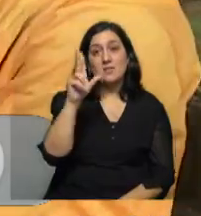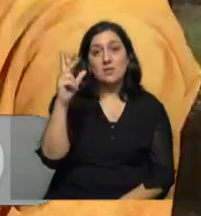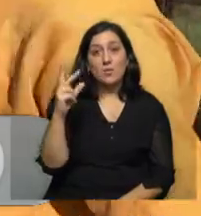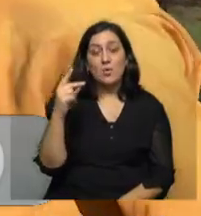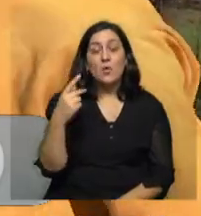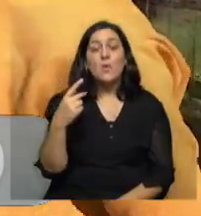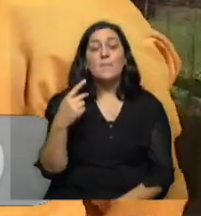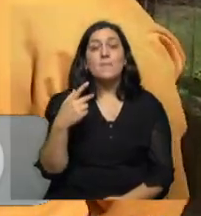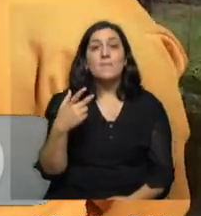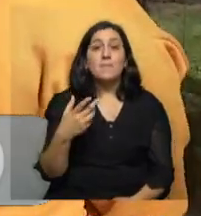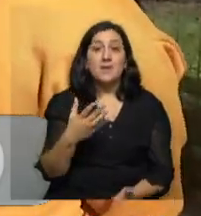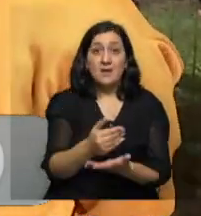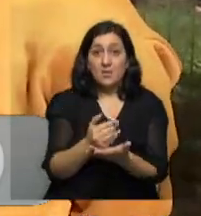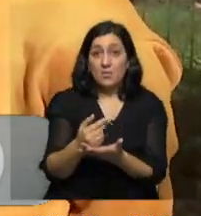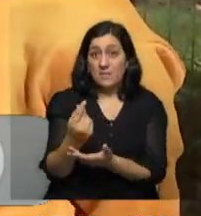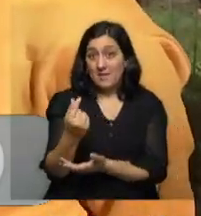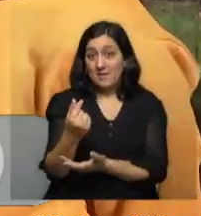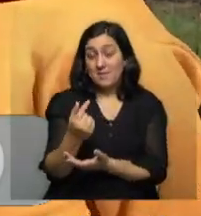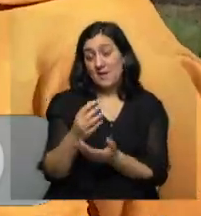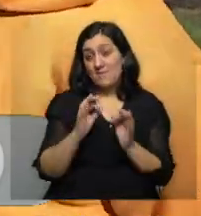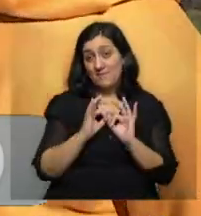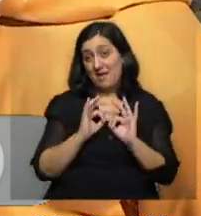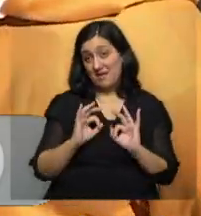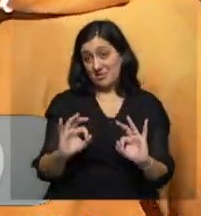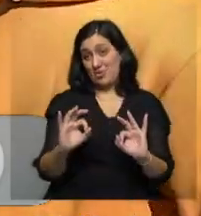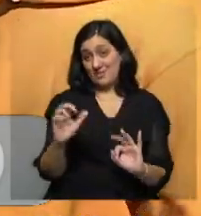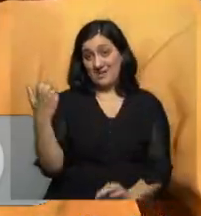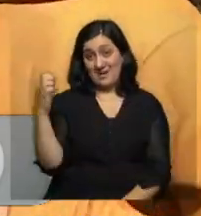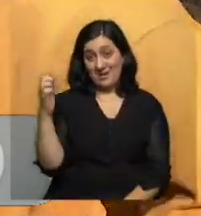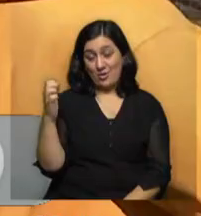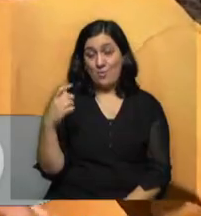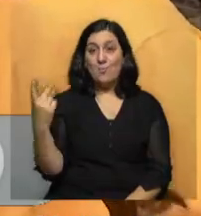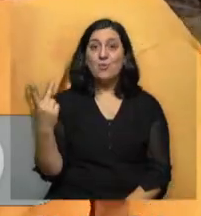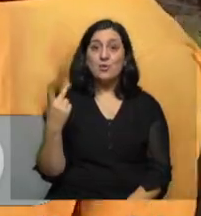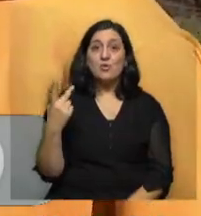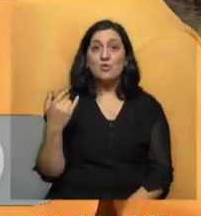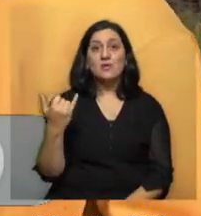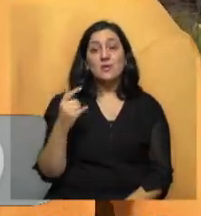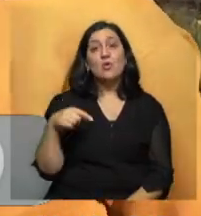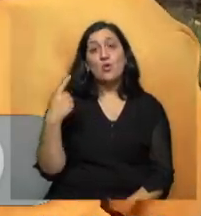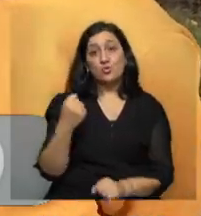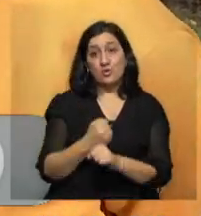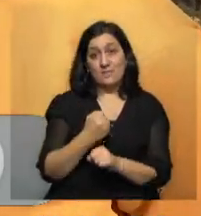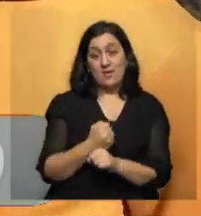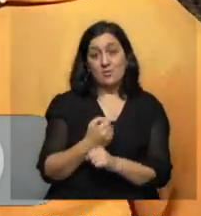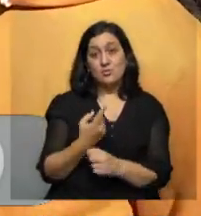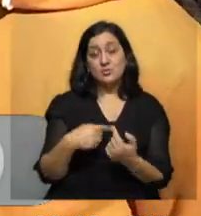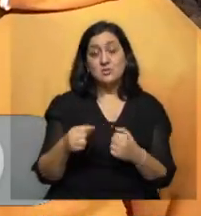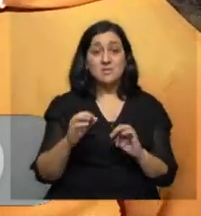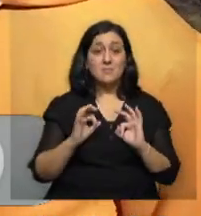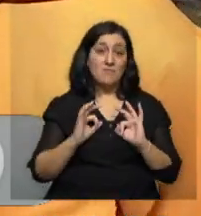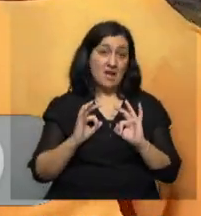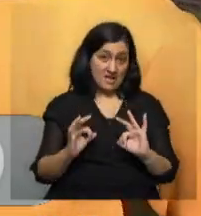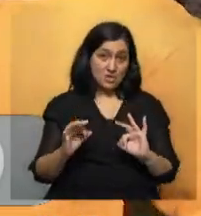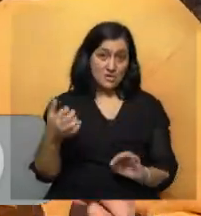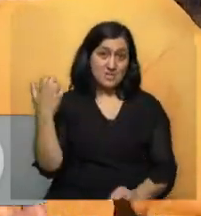poder juntar plata para meter vacaciones en enero, y porque ambos teníamos otros laburos, otros oficios. Y